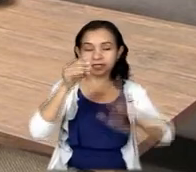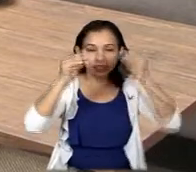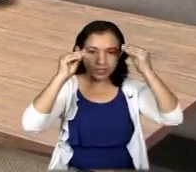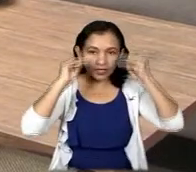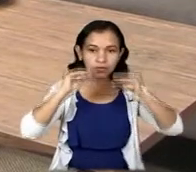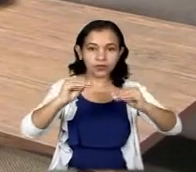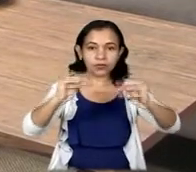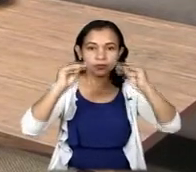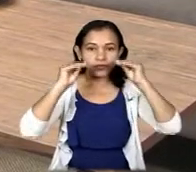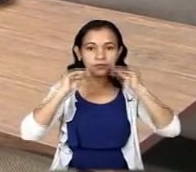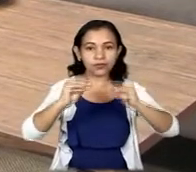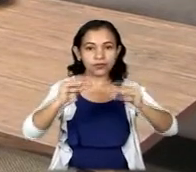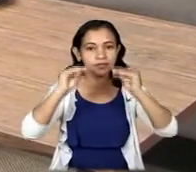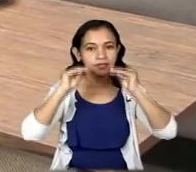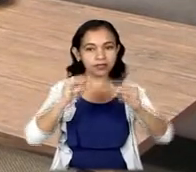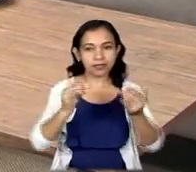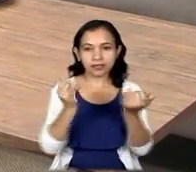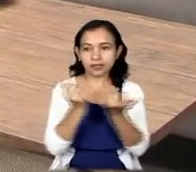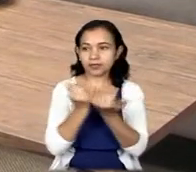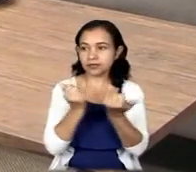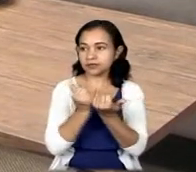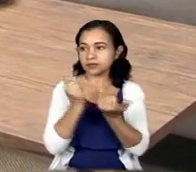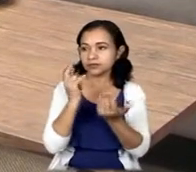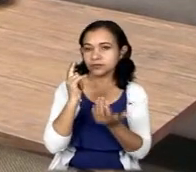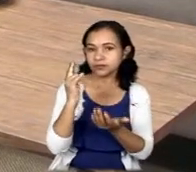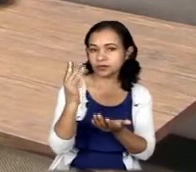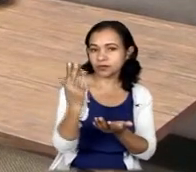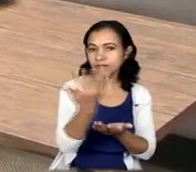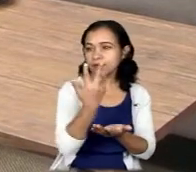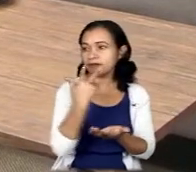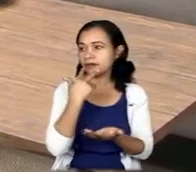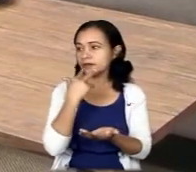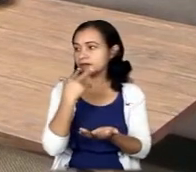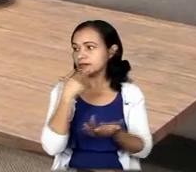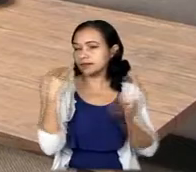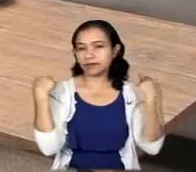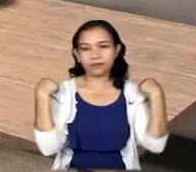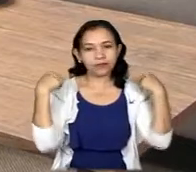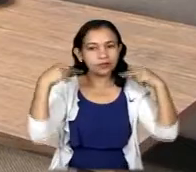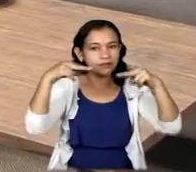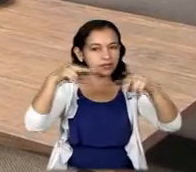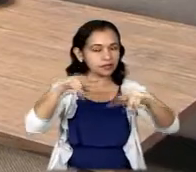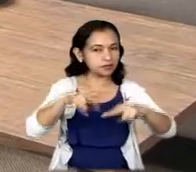educación era un privilegio de pocos, no habían docentes.